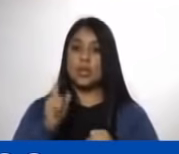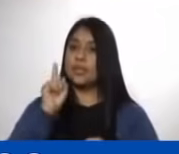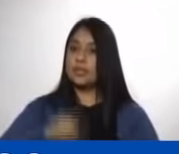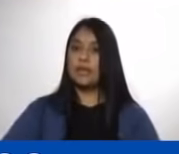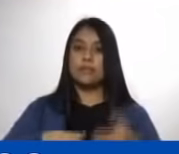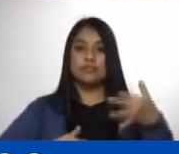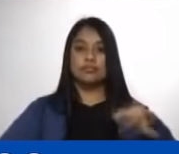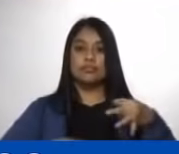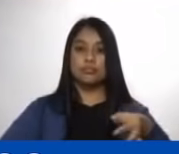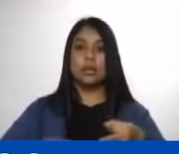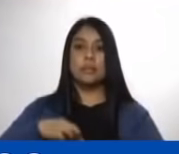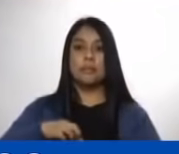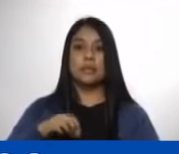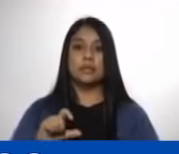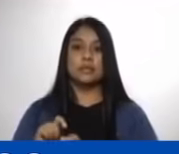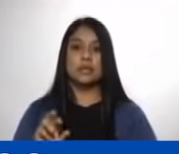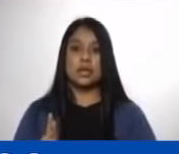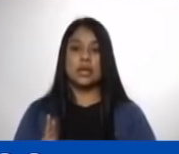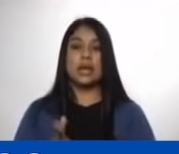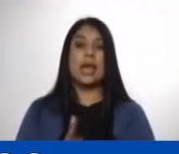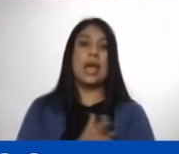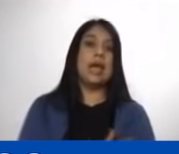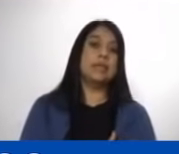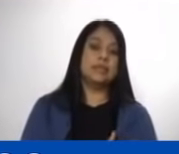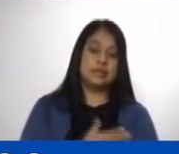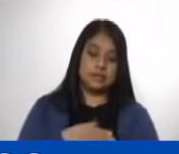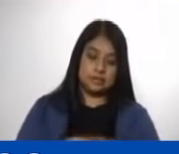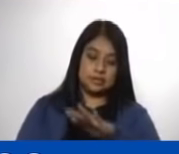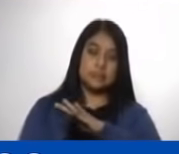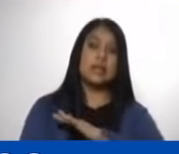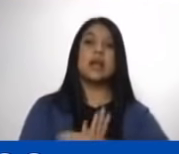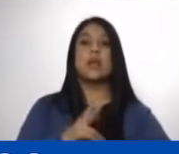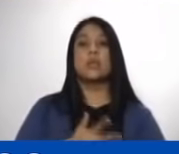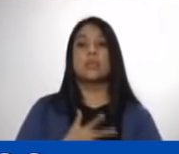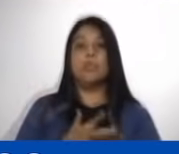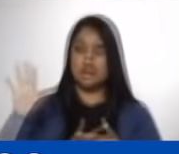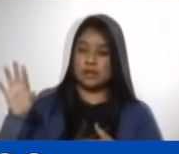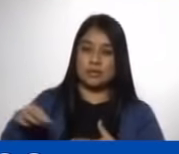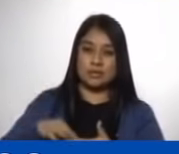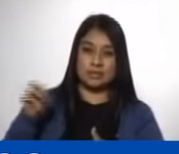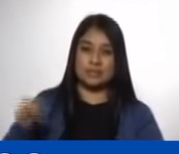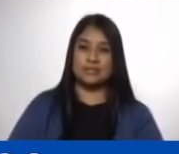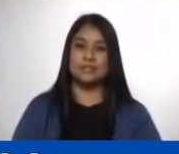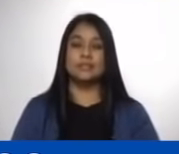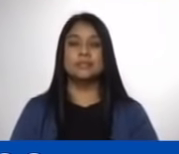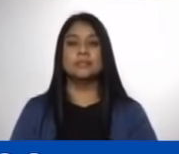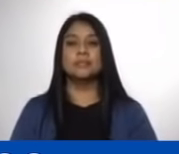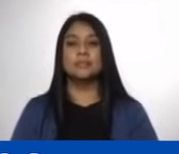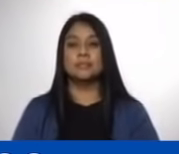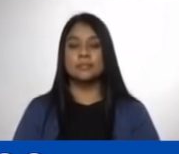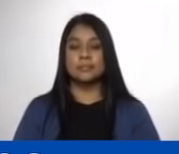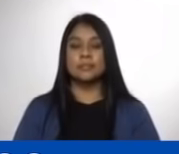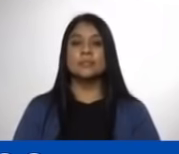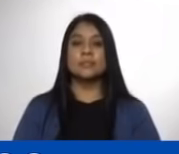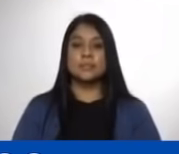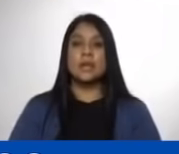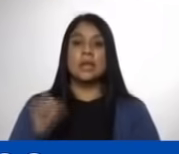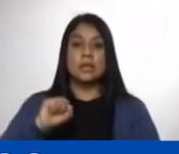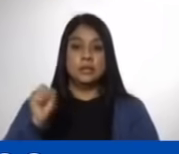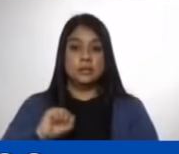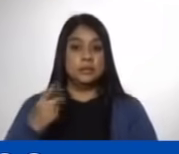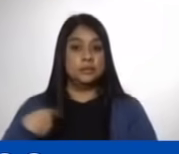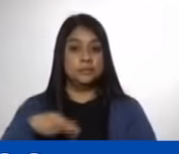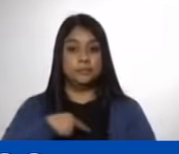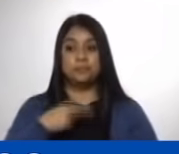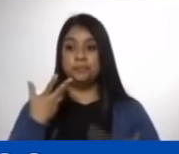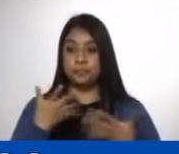de PCR antes y previo del ingreso a nuestro territorio nacional. Bueno, nosotros estamos con toda la apertura del caso